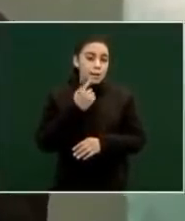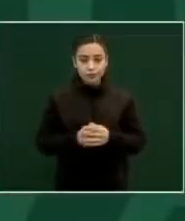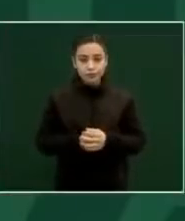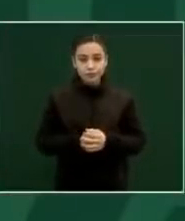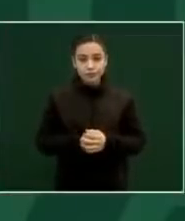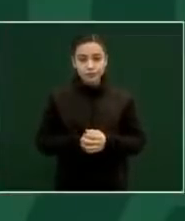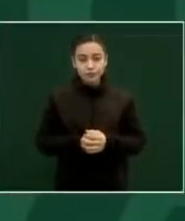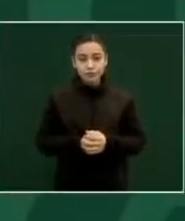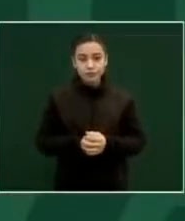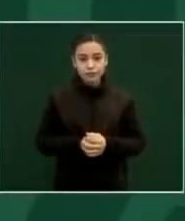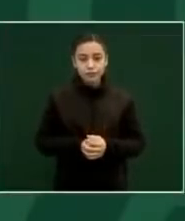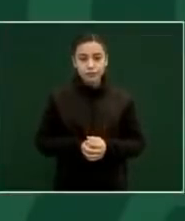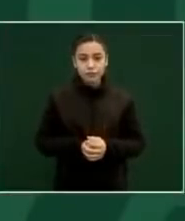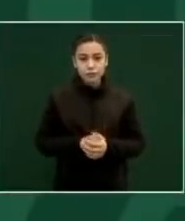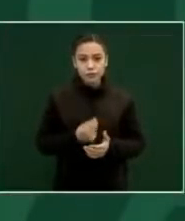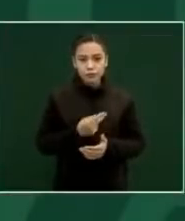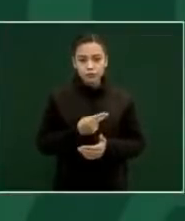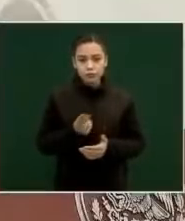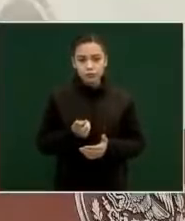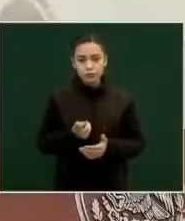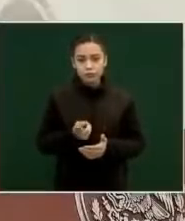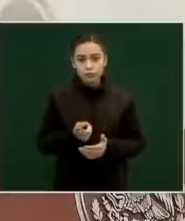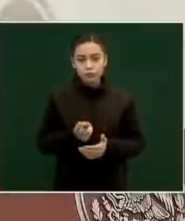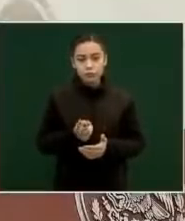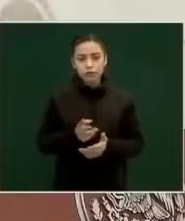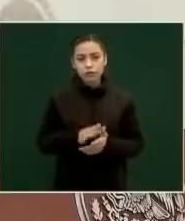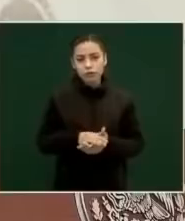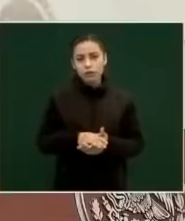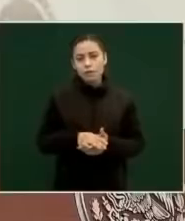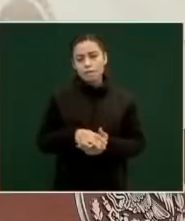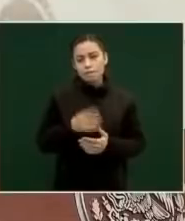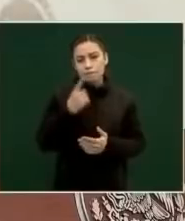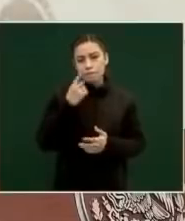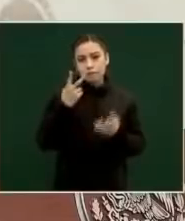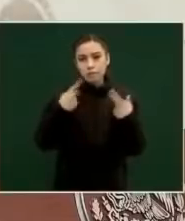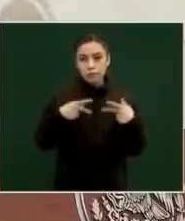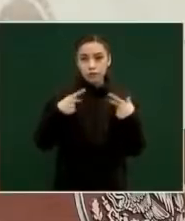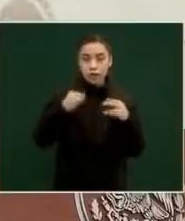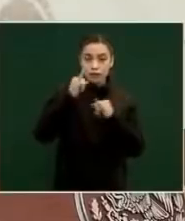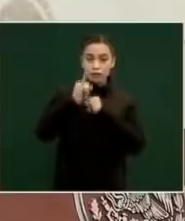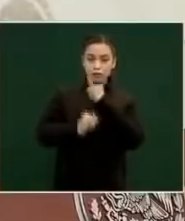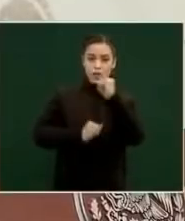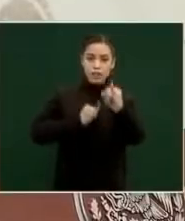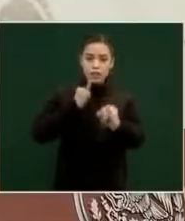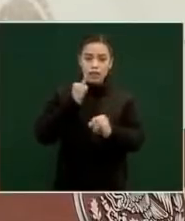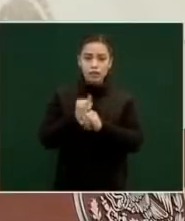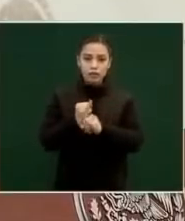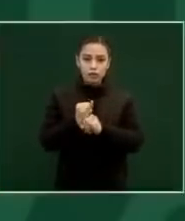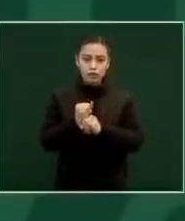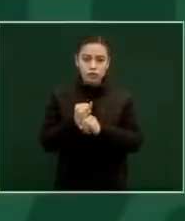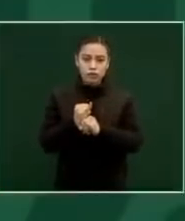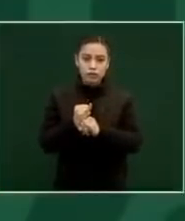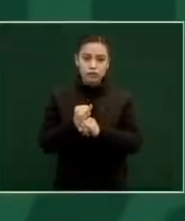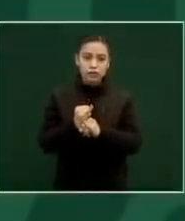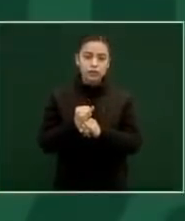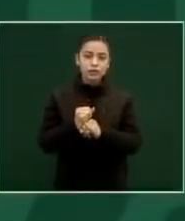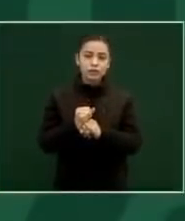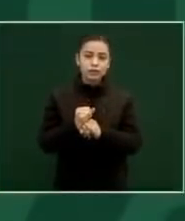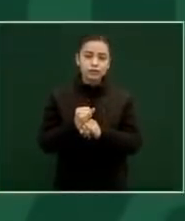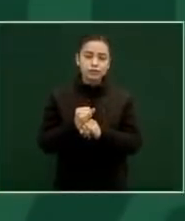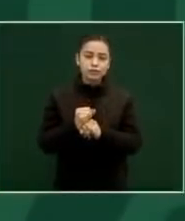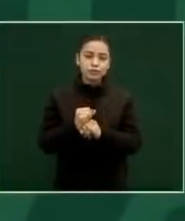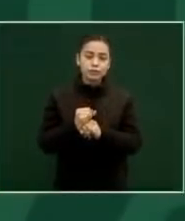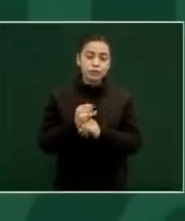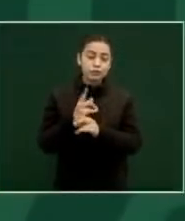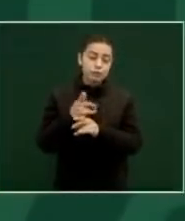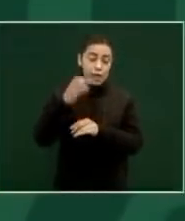en Barcelona fue porque lo apoyó cuando era gobernador, además de que fue respetuosa con el gobierno federal. Esas son